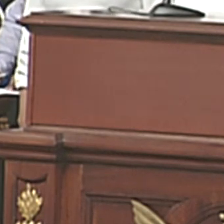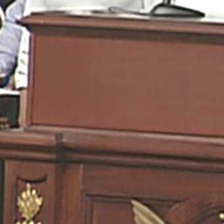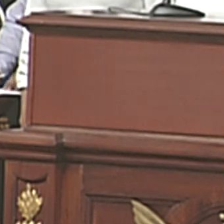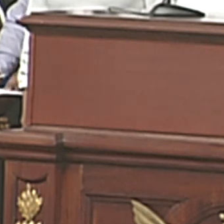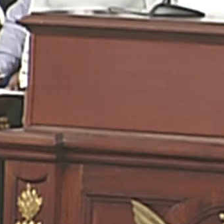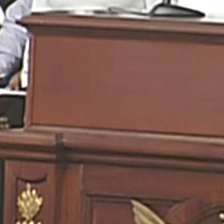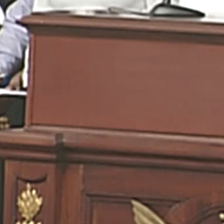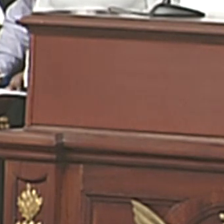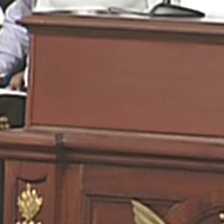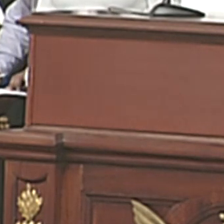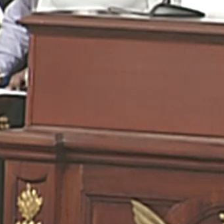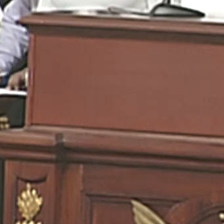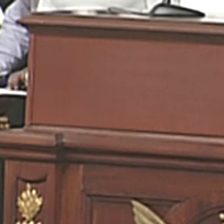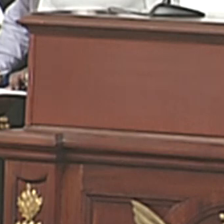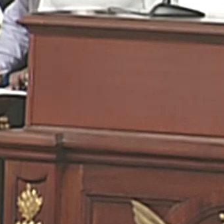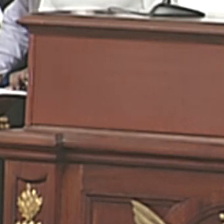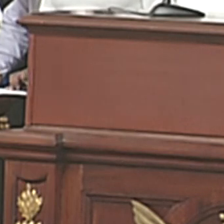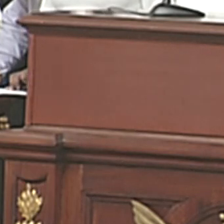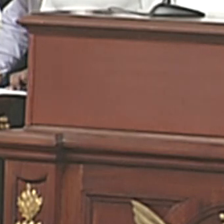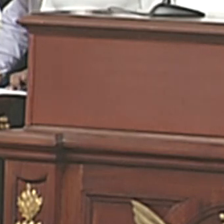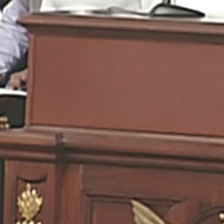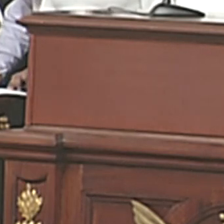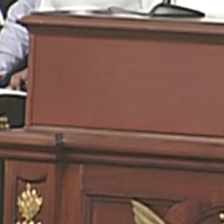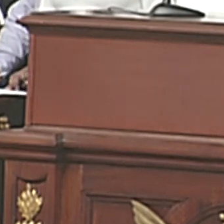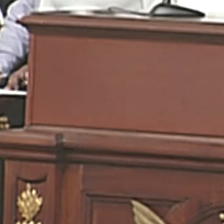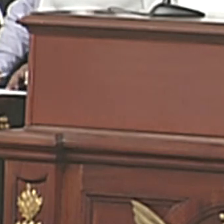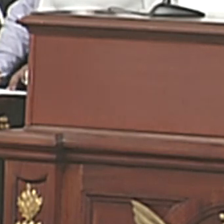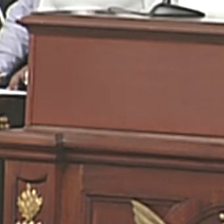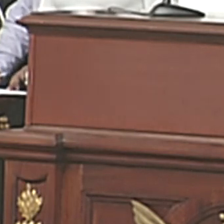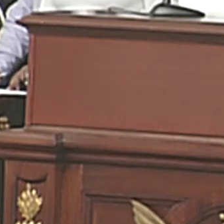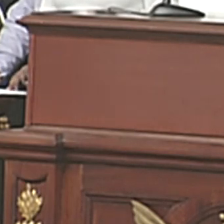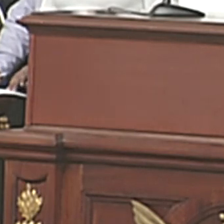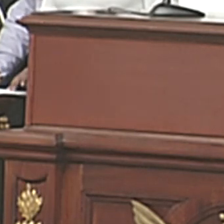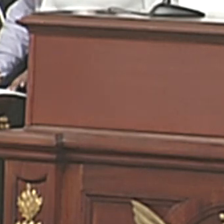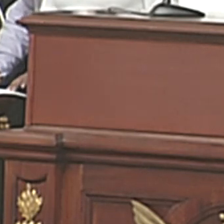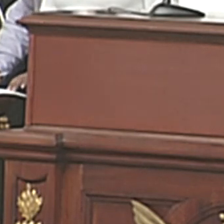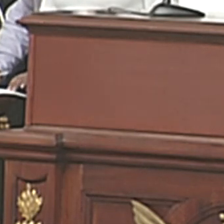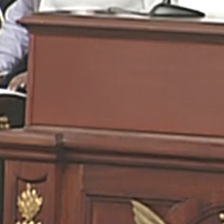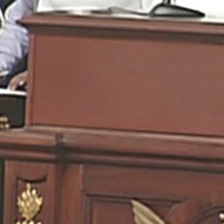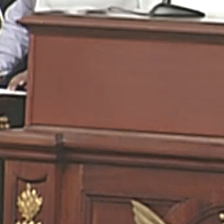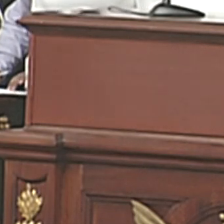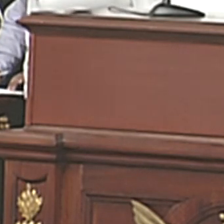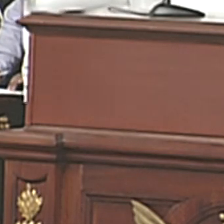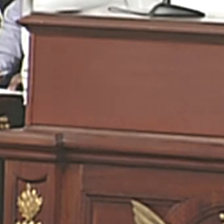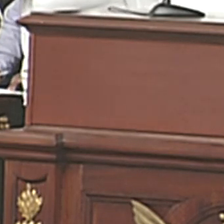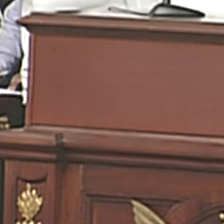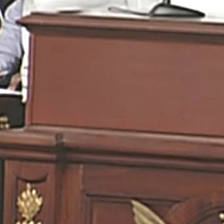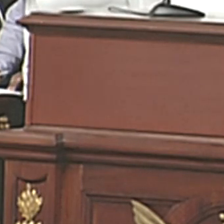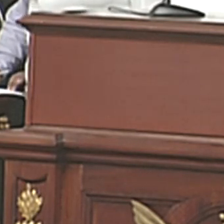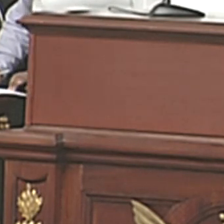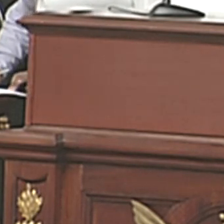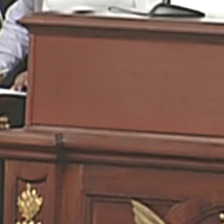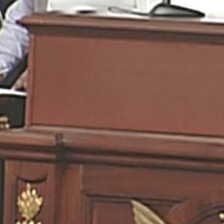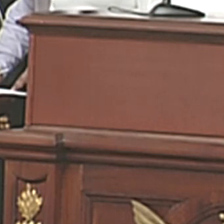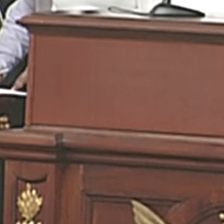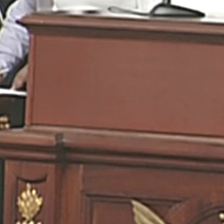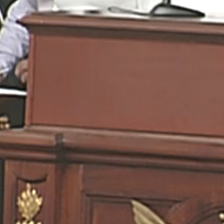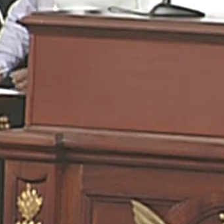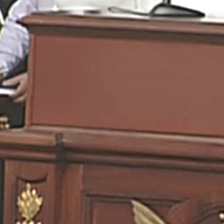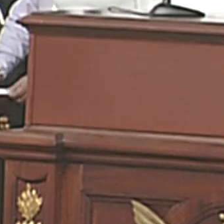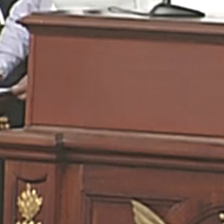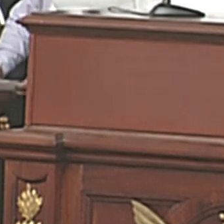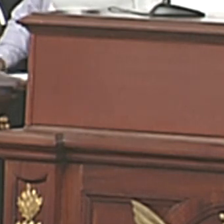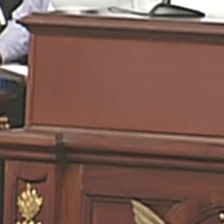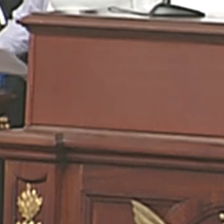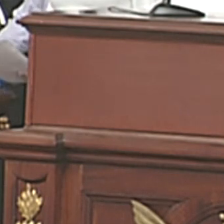Nacional. Diputada Esperanza Villalobos Pérez, integrante del Grupo Parlamentario de Morena. Se concede el uso de